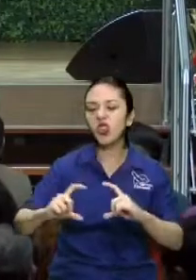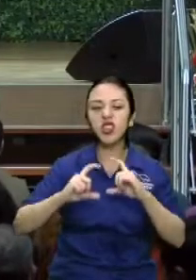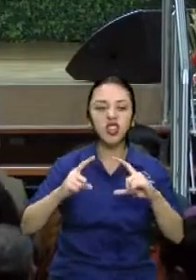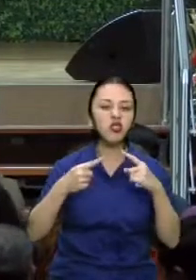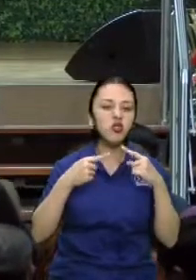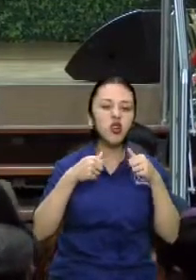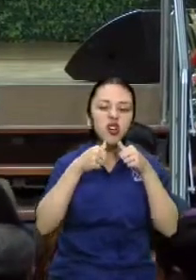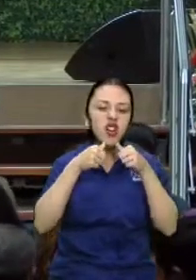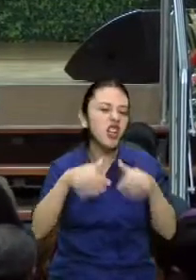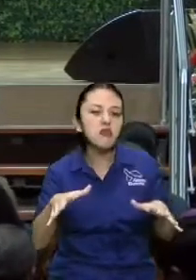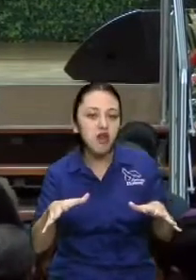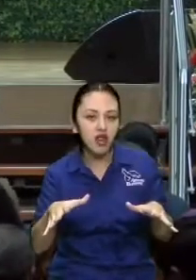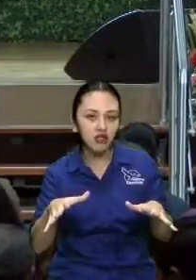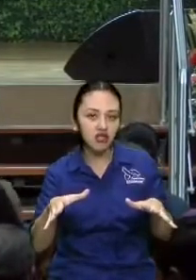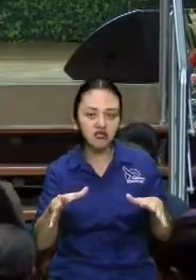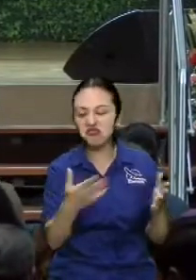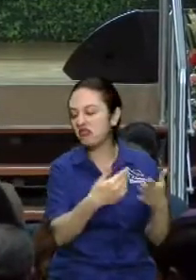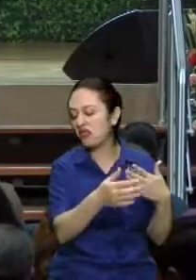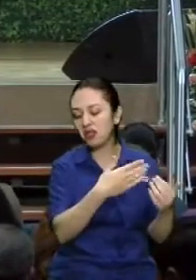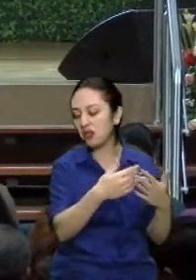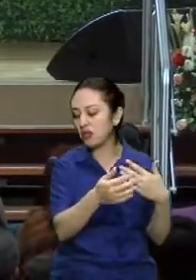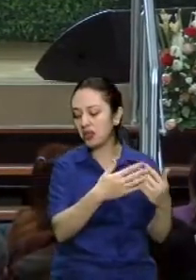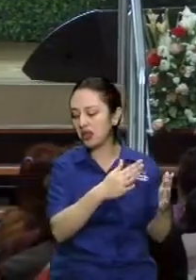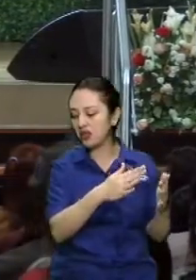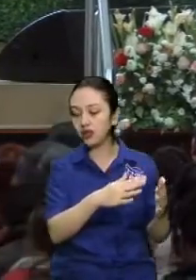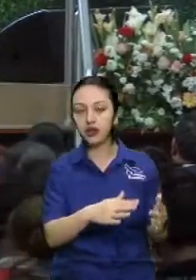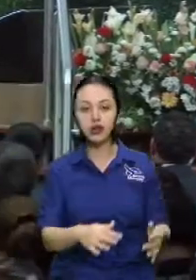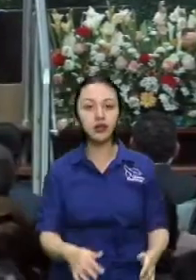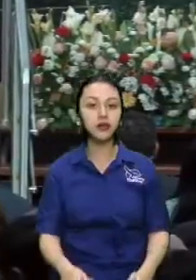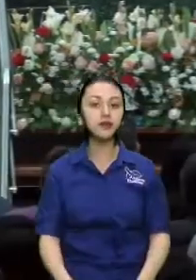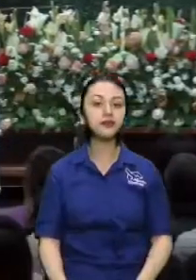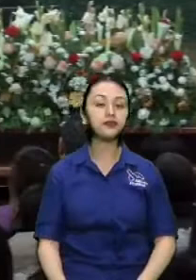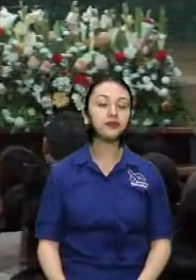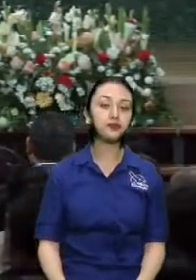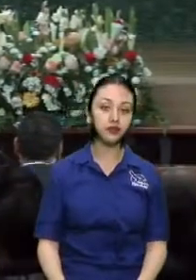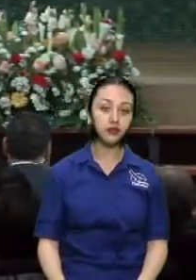ovejas humanas, no. Pero, hermano, las ovejas